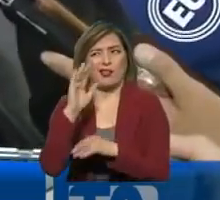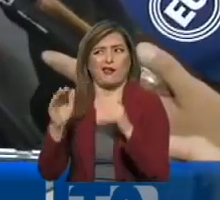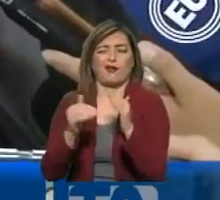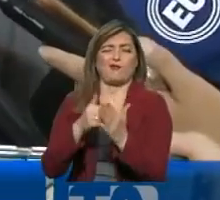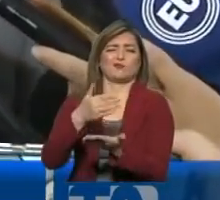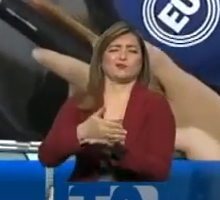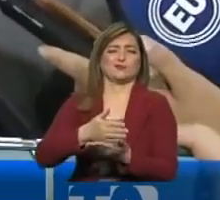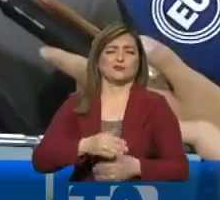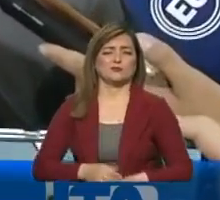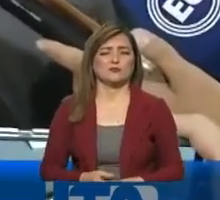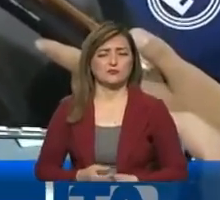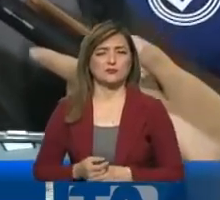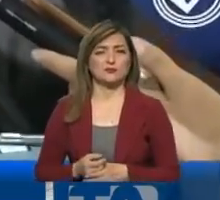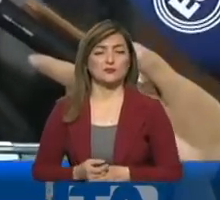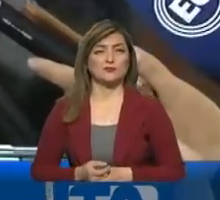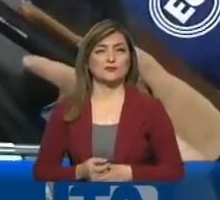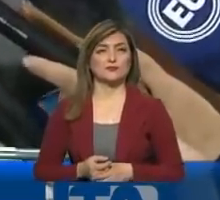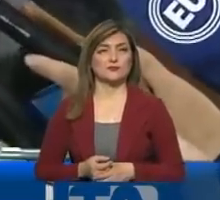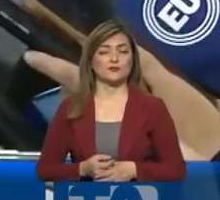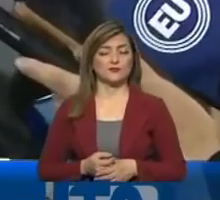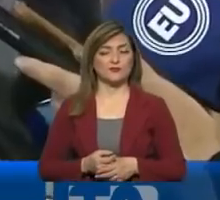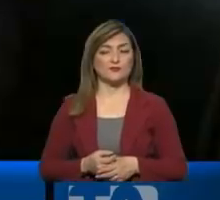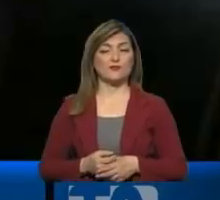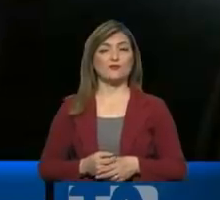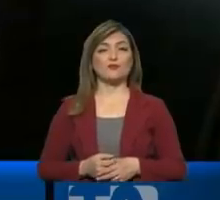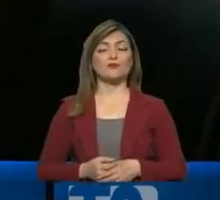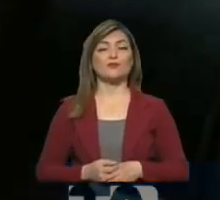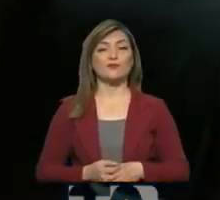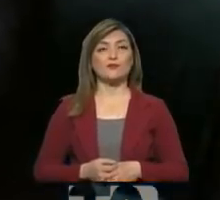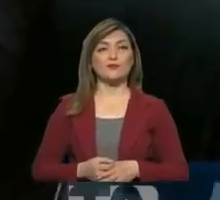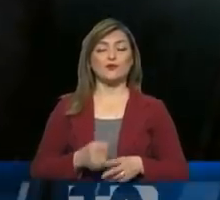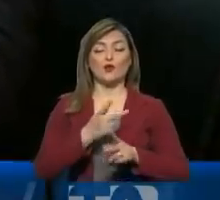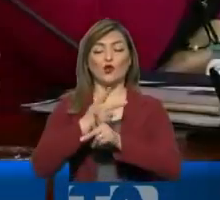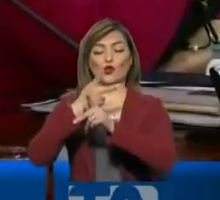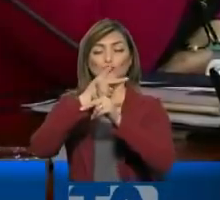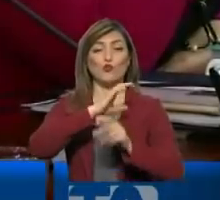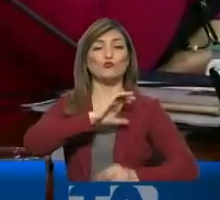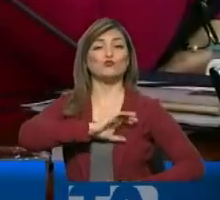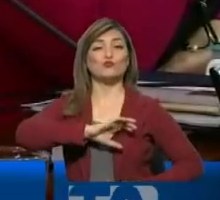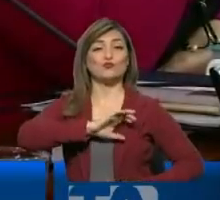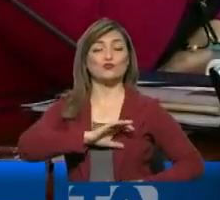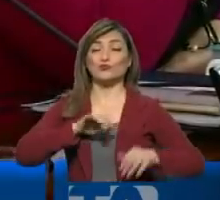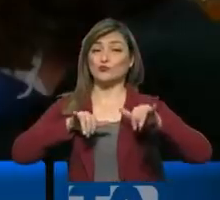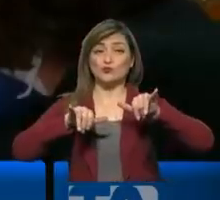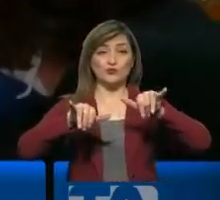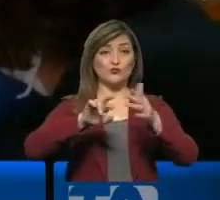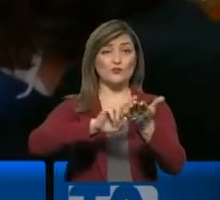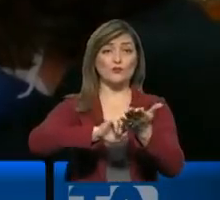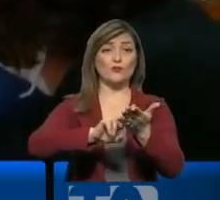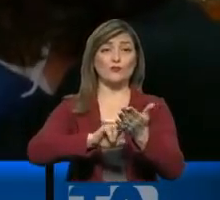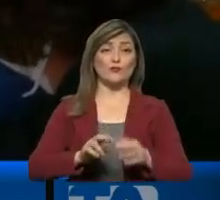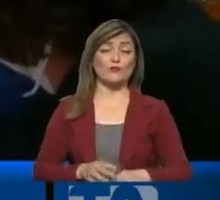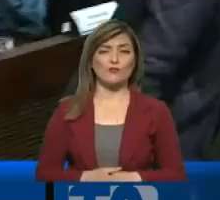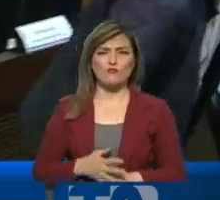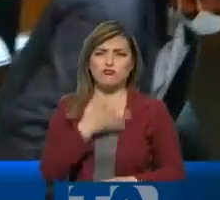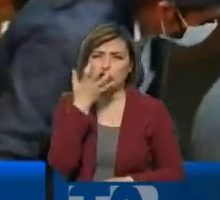ejercer el cargo público se vea mermado por este tipo de procedimientos. Asimismo, los concejales metropolitanos, quienes continuaron con la sesión, se